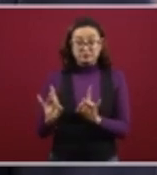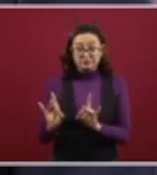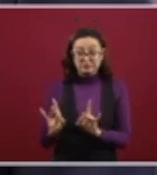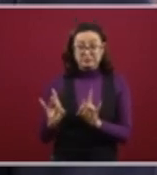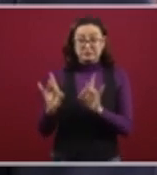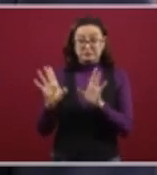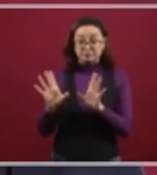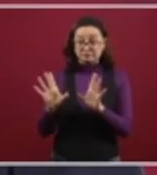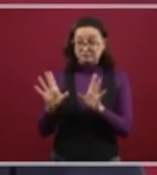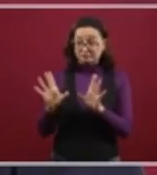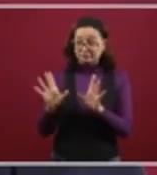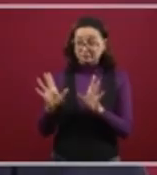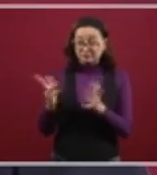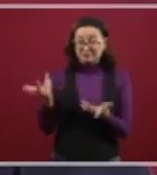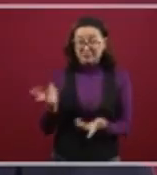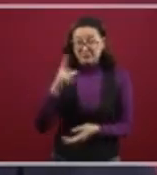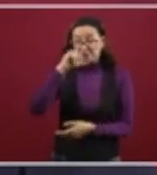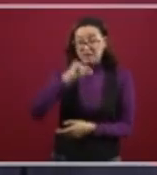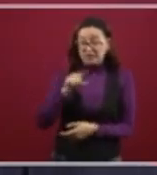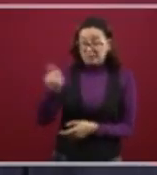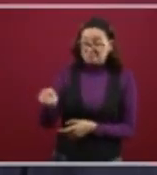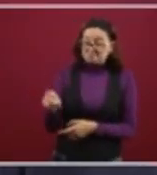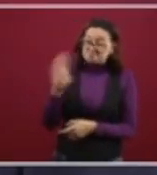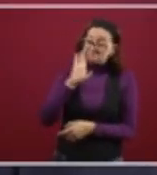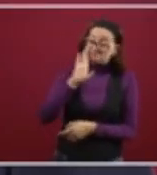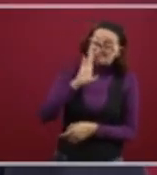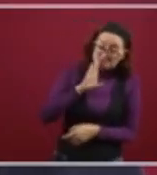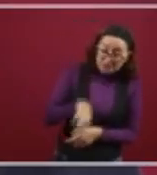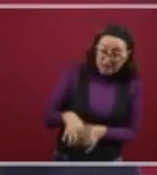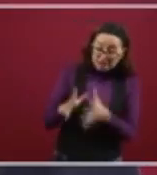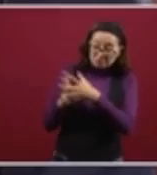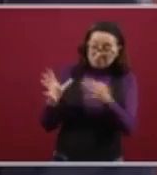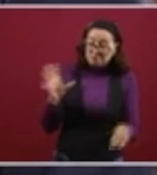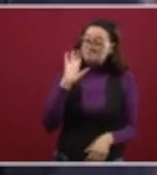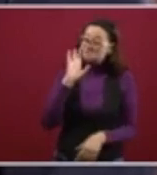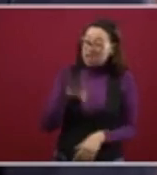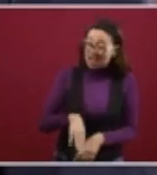ejemplo y cuando no lo es, debe ser